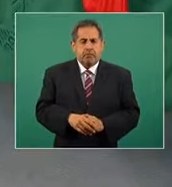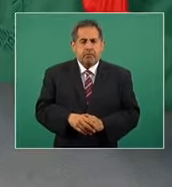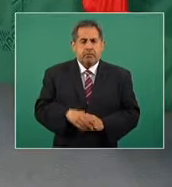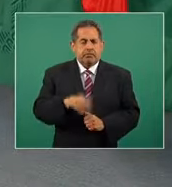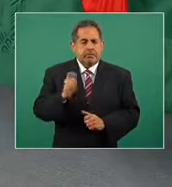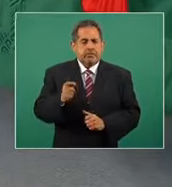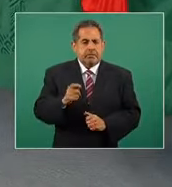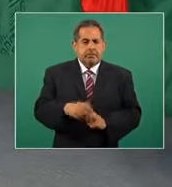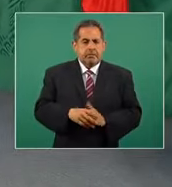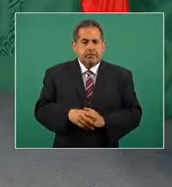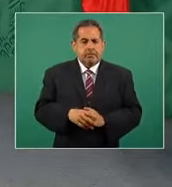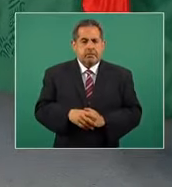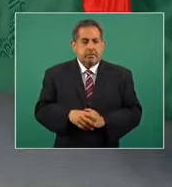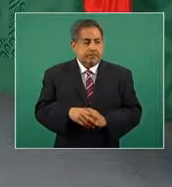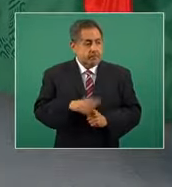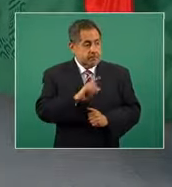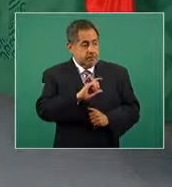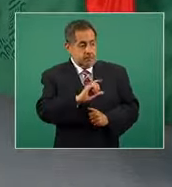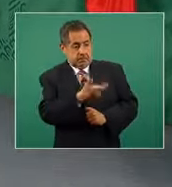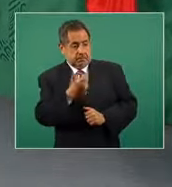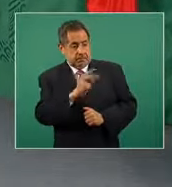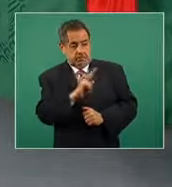Si no se repara el daño,